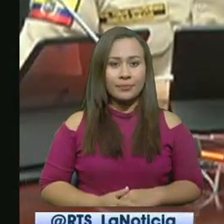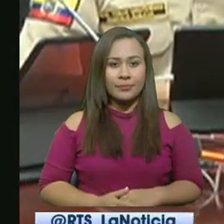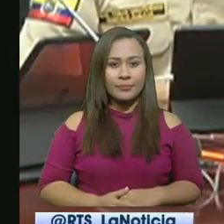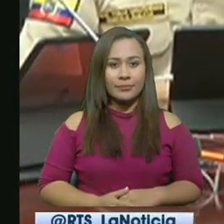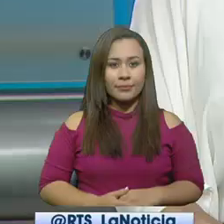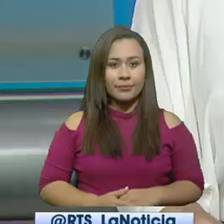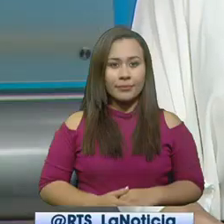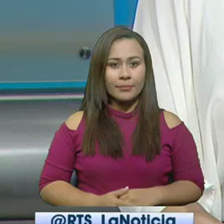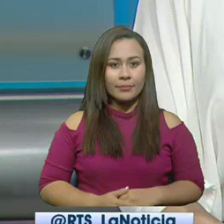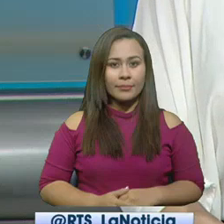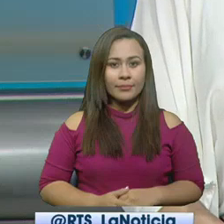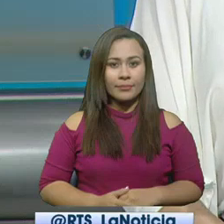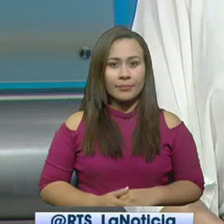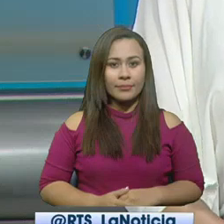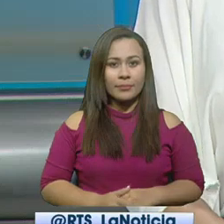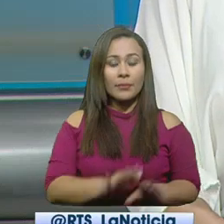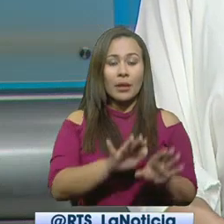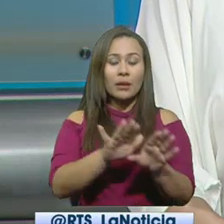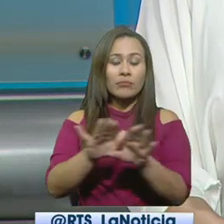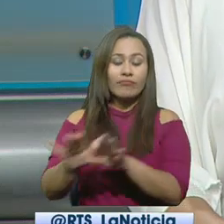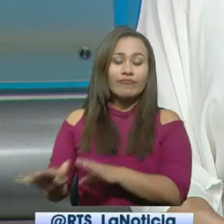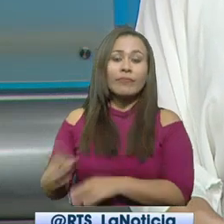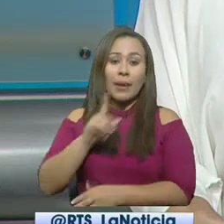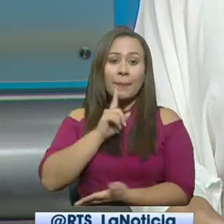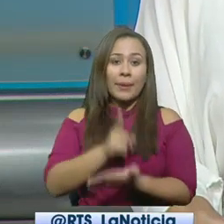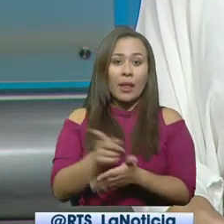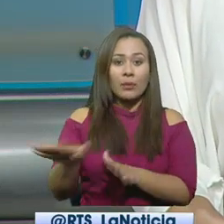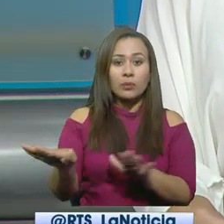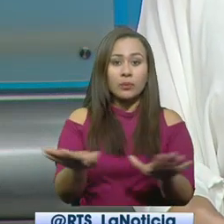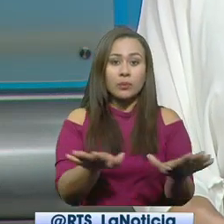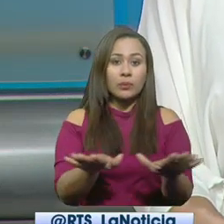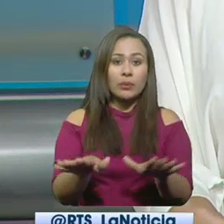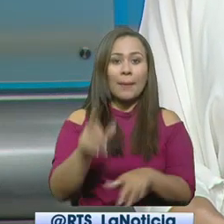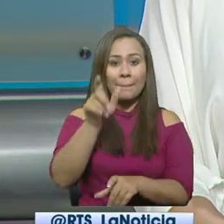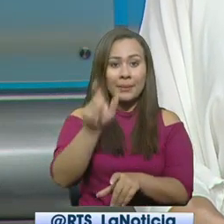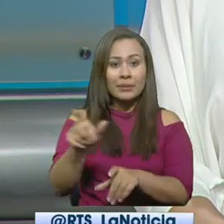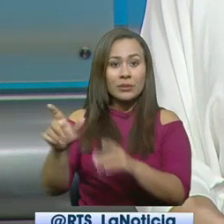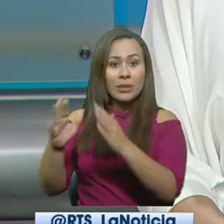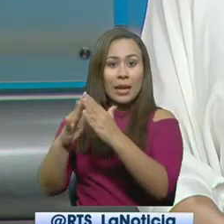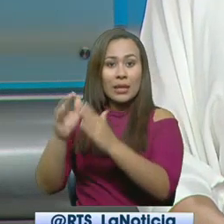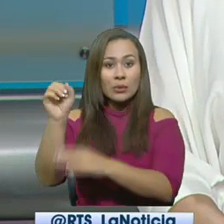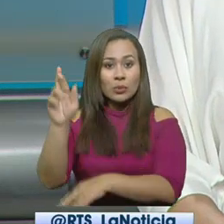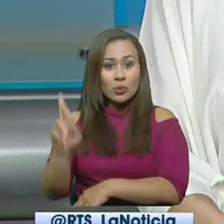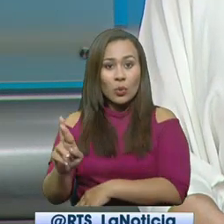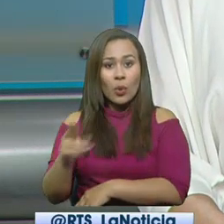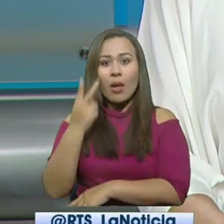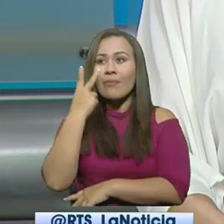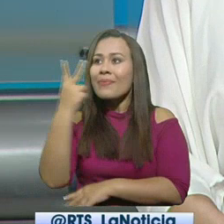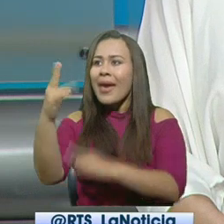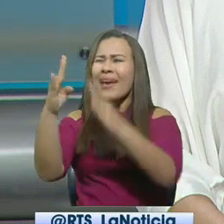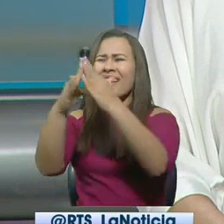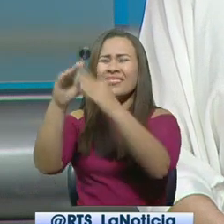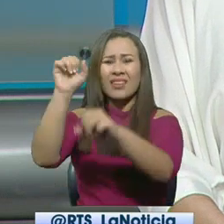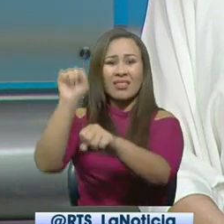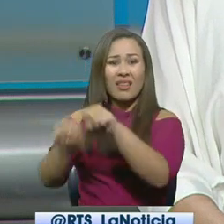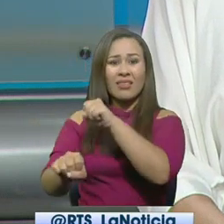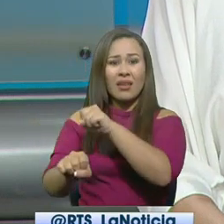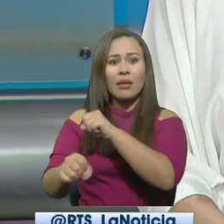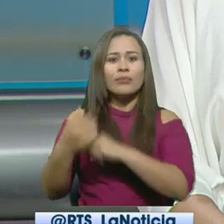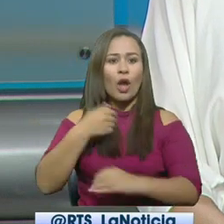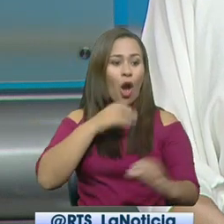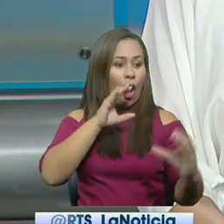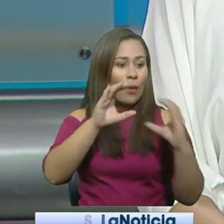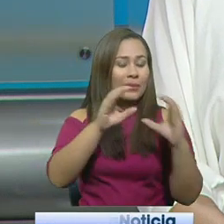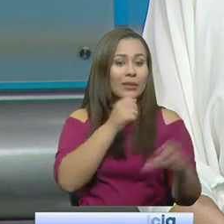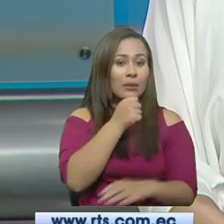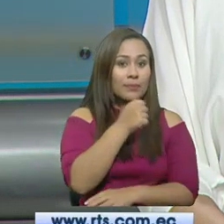Vascones. Y tras el sismo, moradores del suroeste de Guayaquil reportaron daños en una vivienda. Ellos conversaron con Pilar Vera